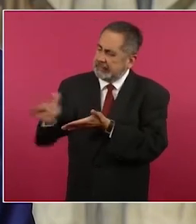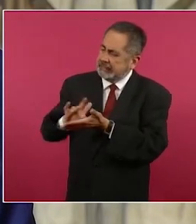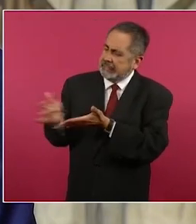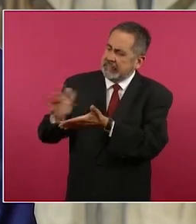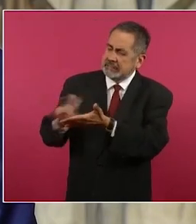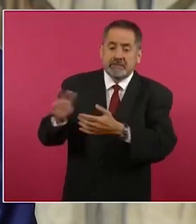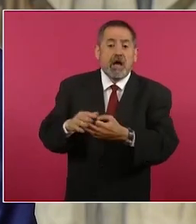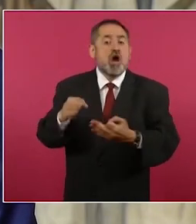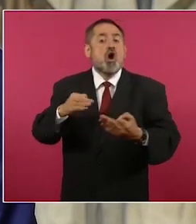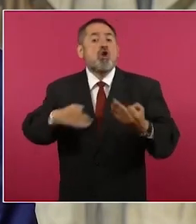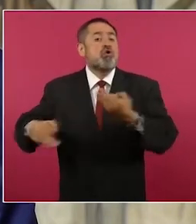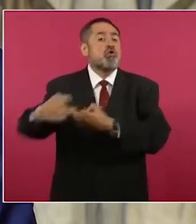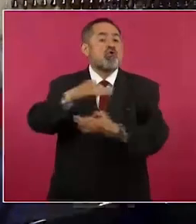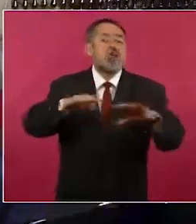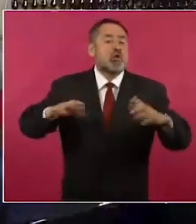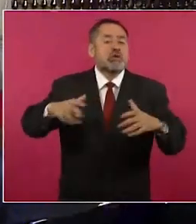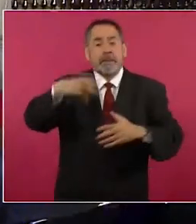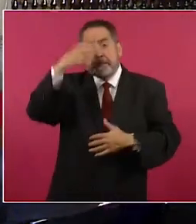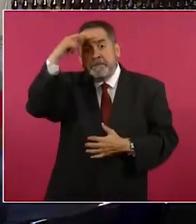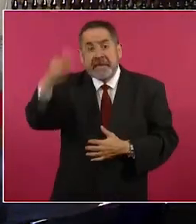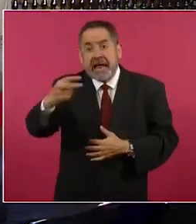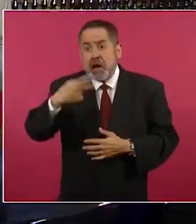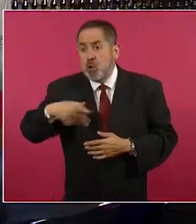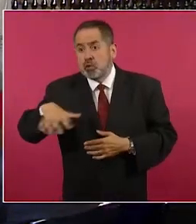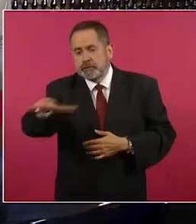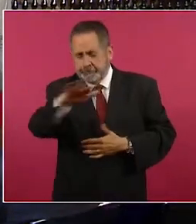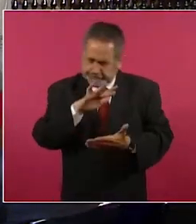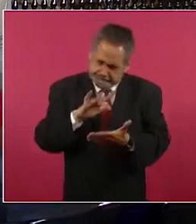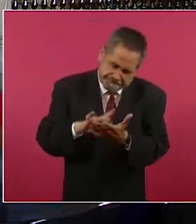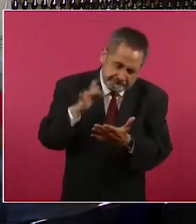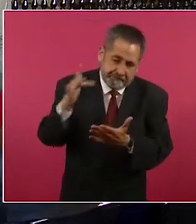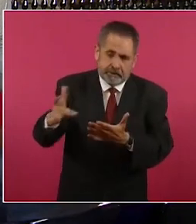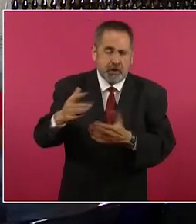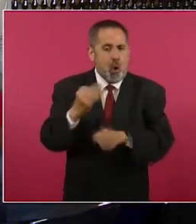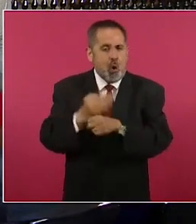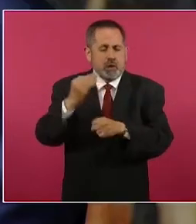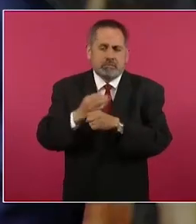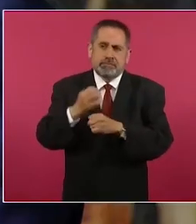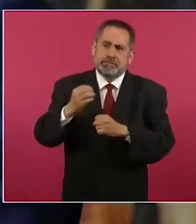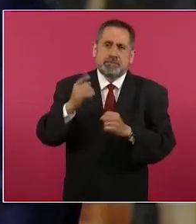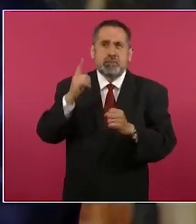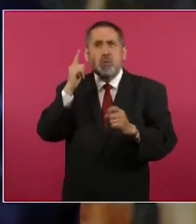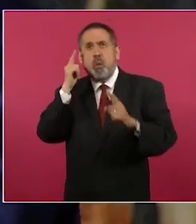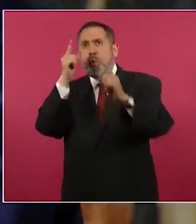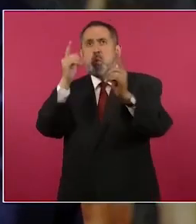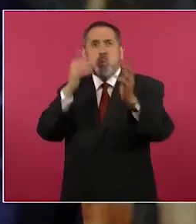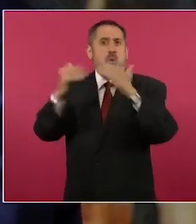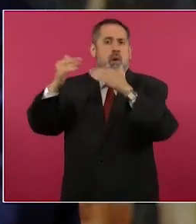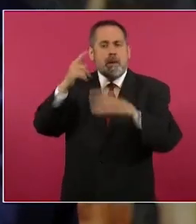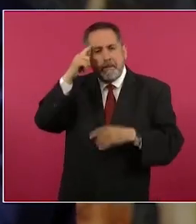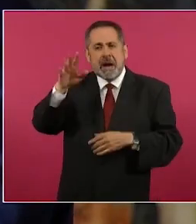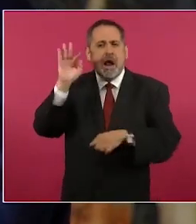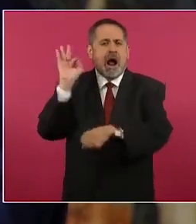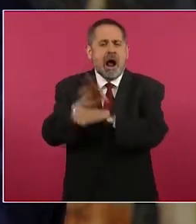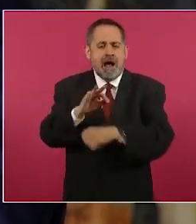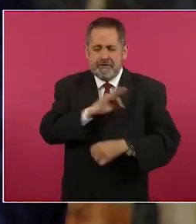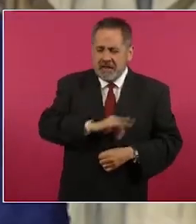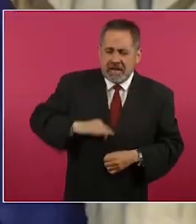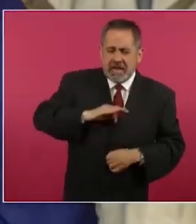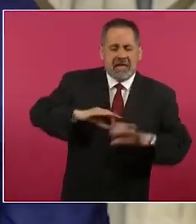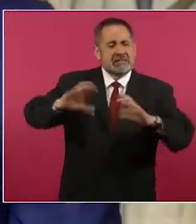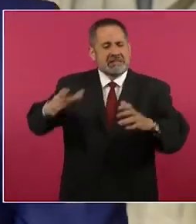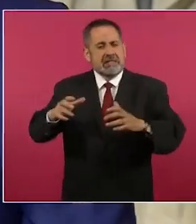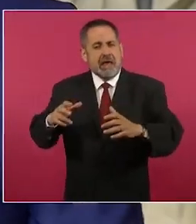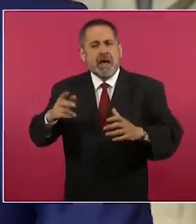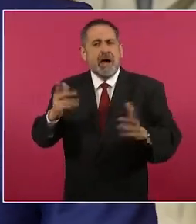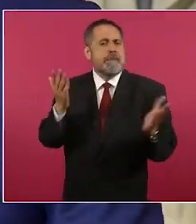los mexicanos por participar en esta odisea en pos de la felicidad del pueblo y la